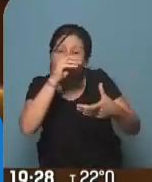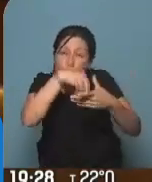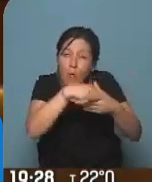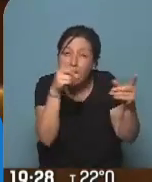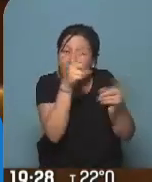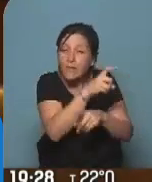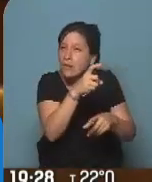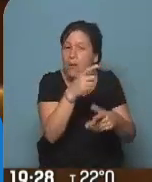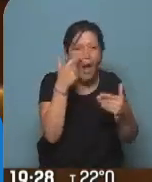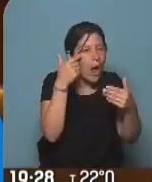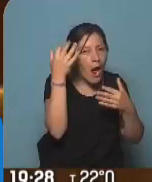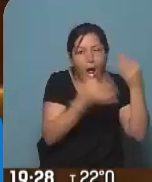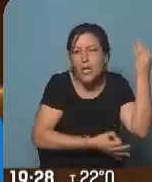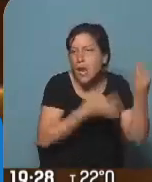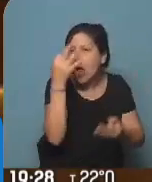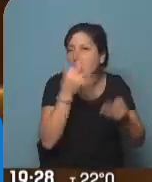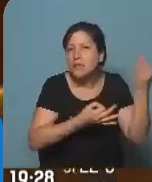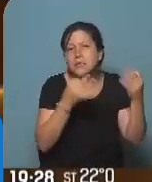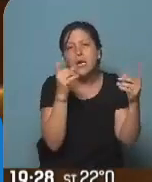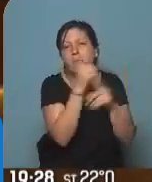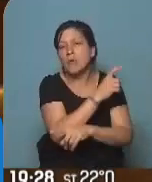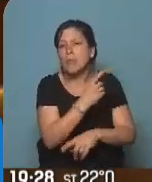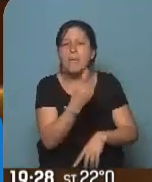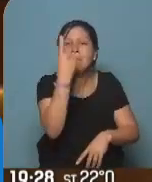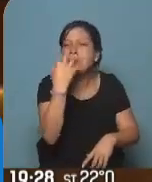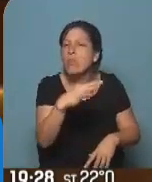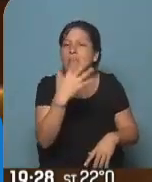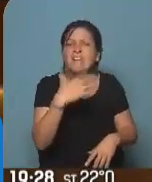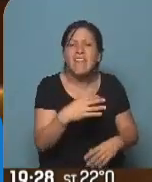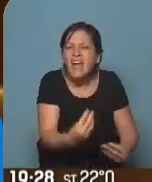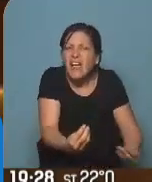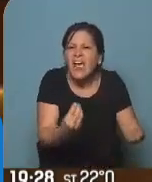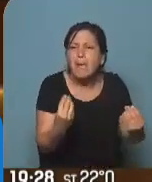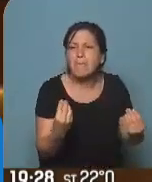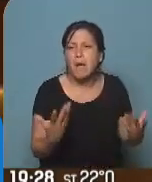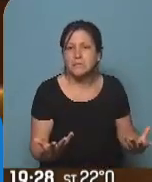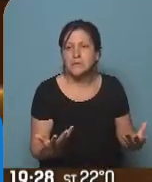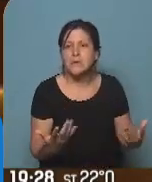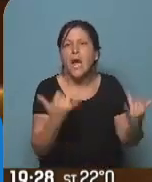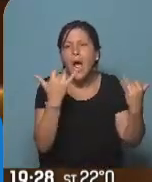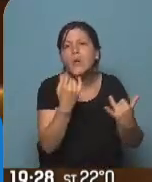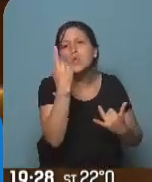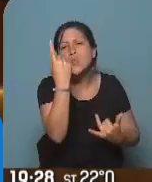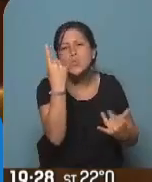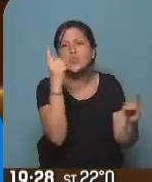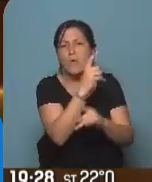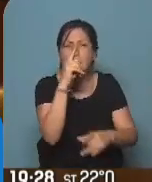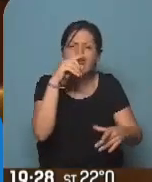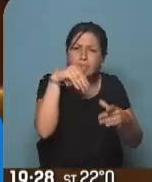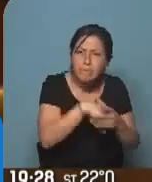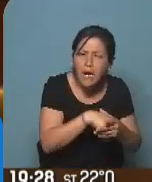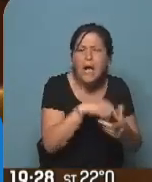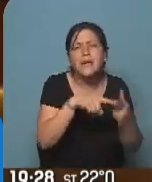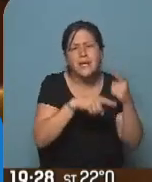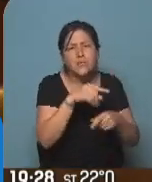lugar analizar el problema, porque en primer lugar hay que entender lo que pasa, y evidentemente hay un problema de sustentabilidad fiscal, o sea,